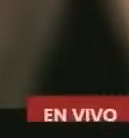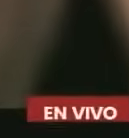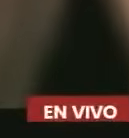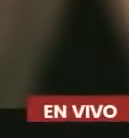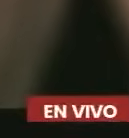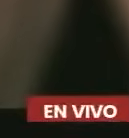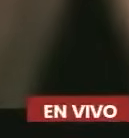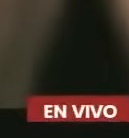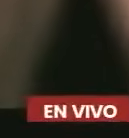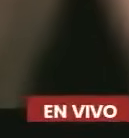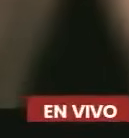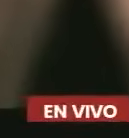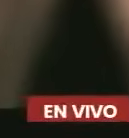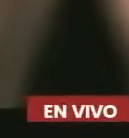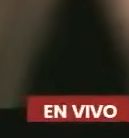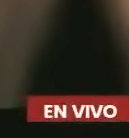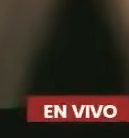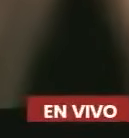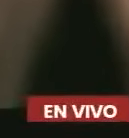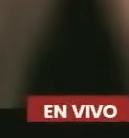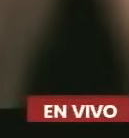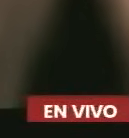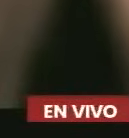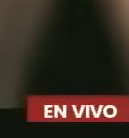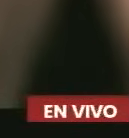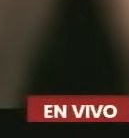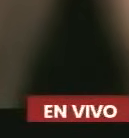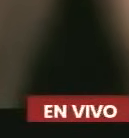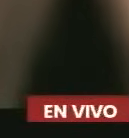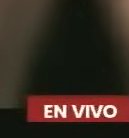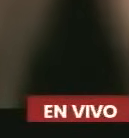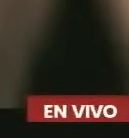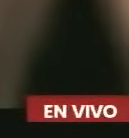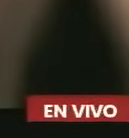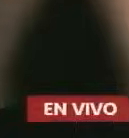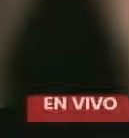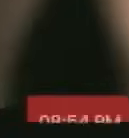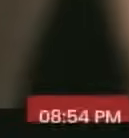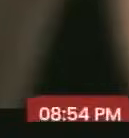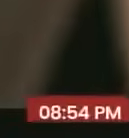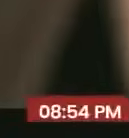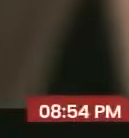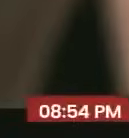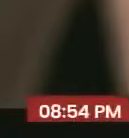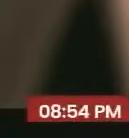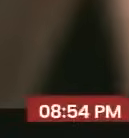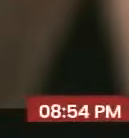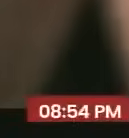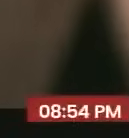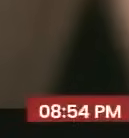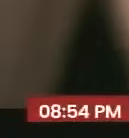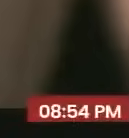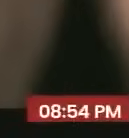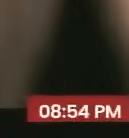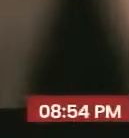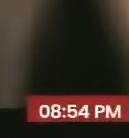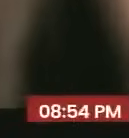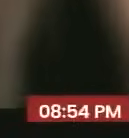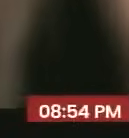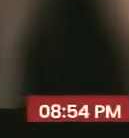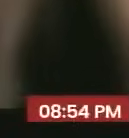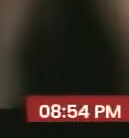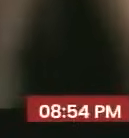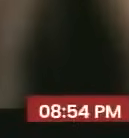Esequibo. Y luego de ese tiempo, ¿verdad?, ya nos podemos dar cuenta de que en